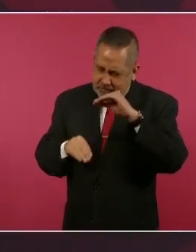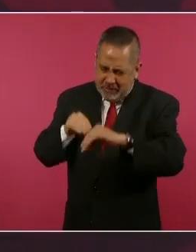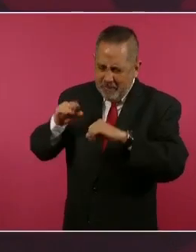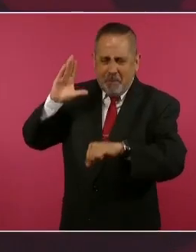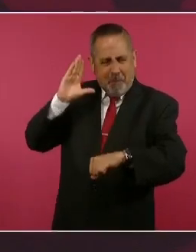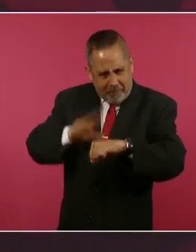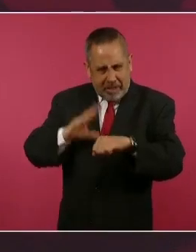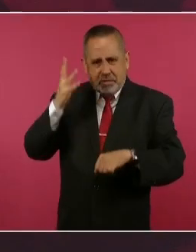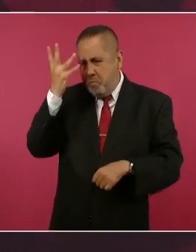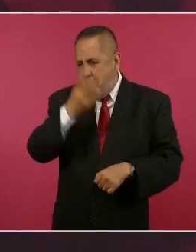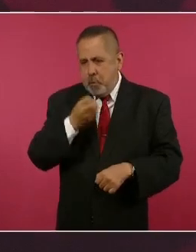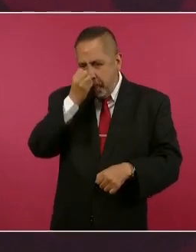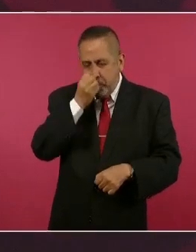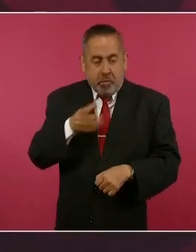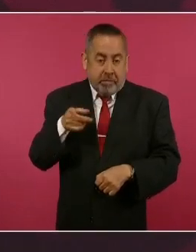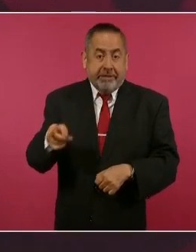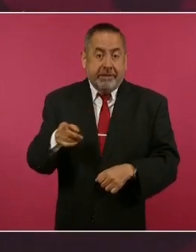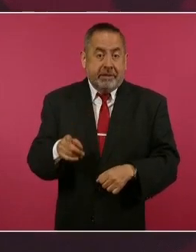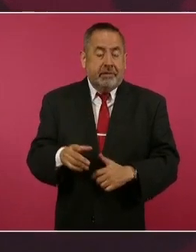más.